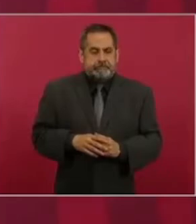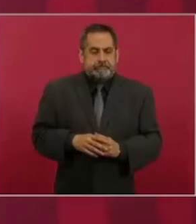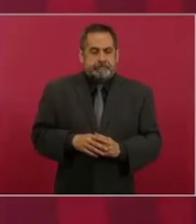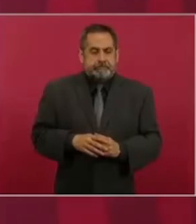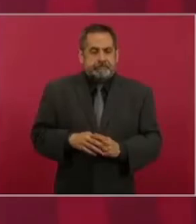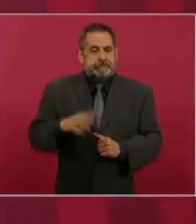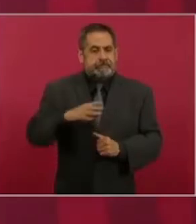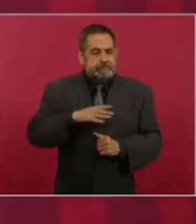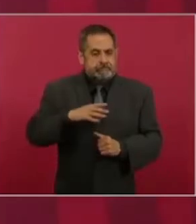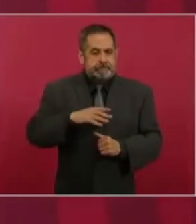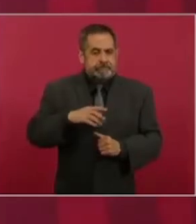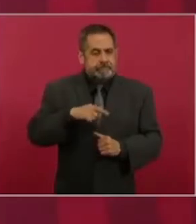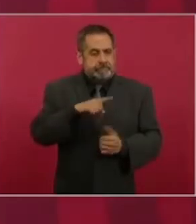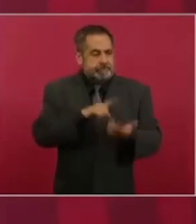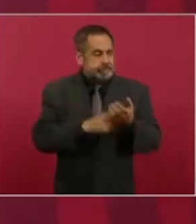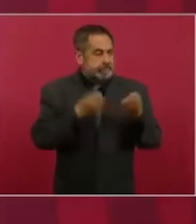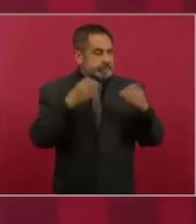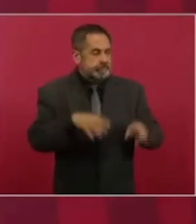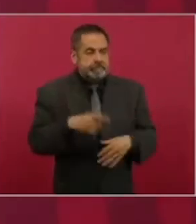dinero